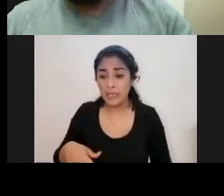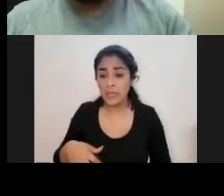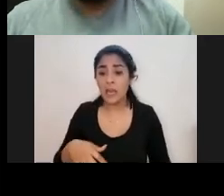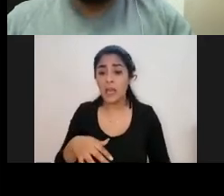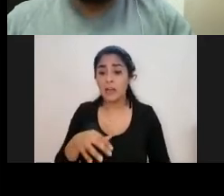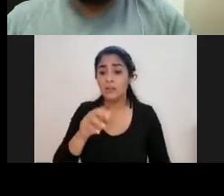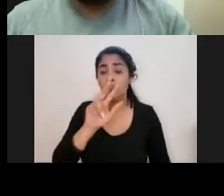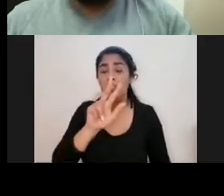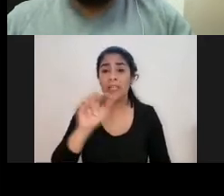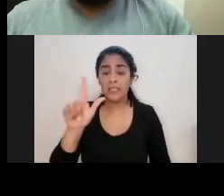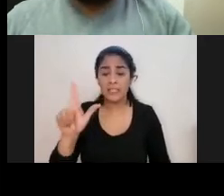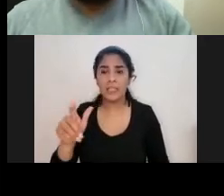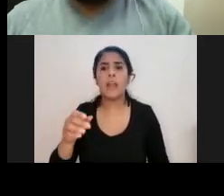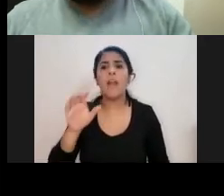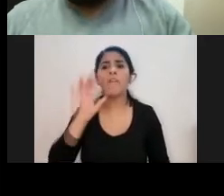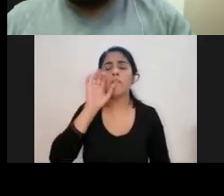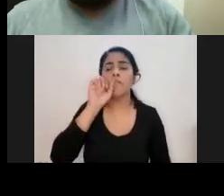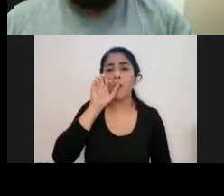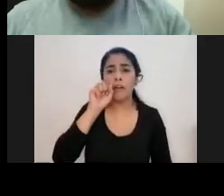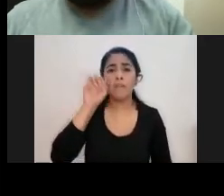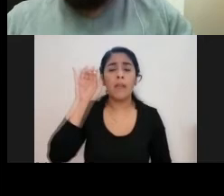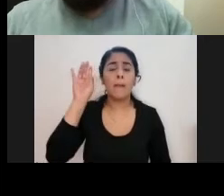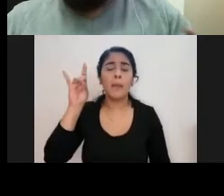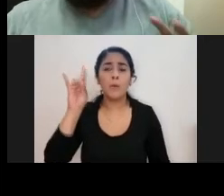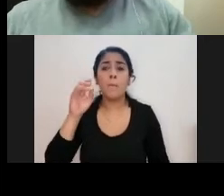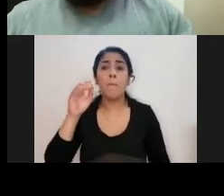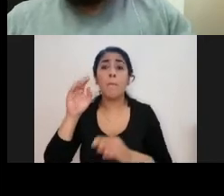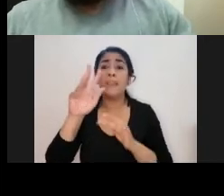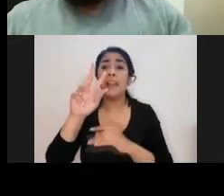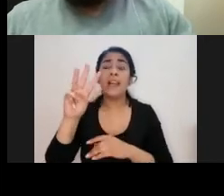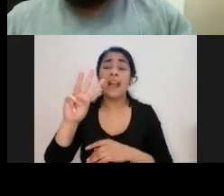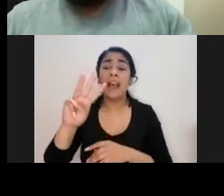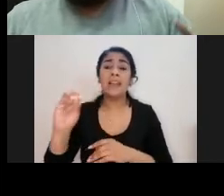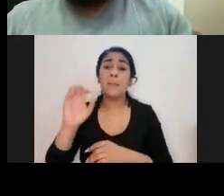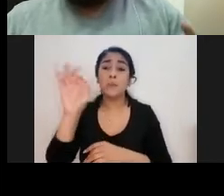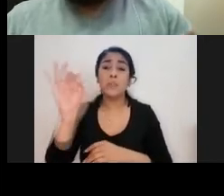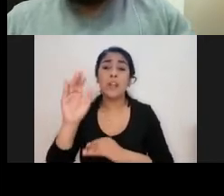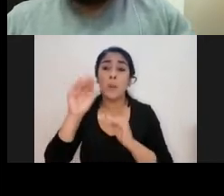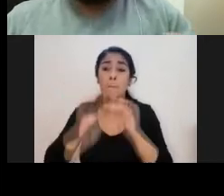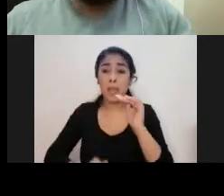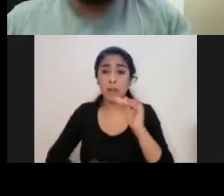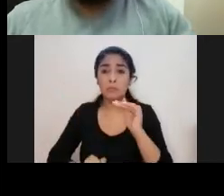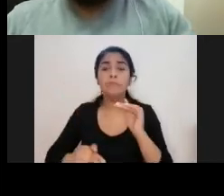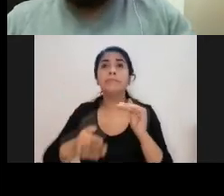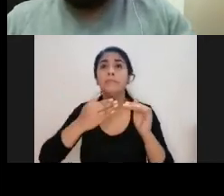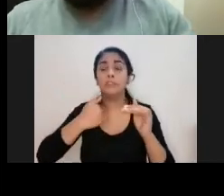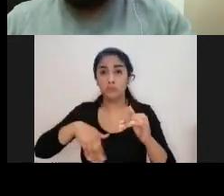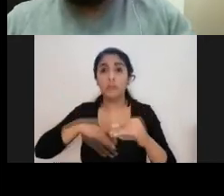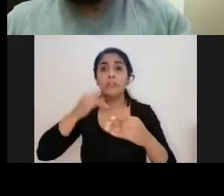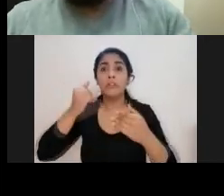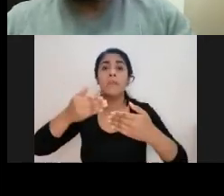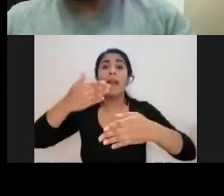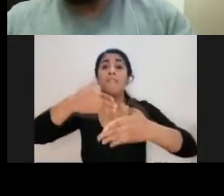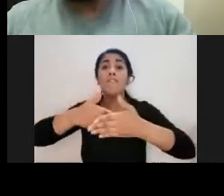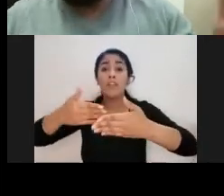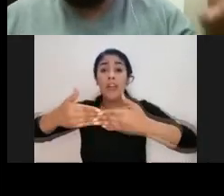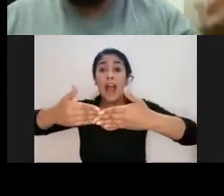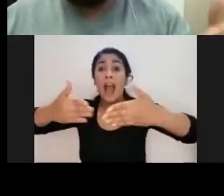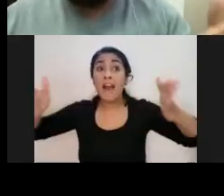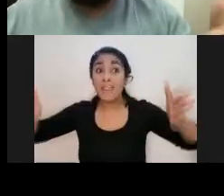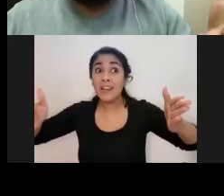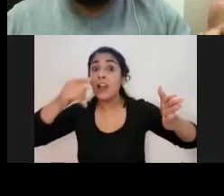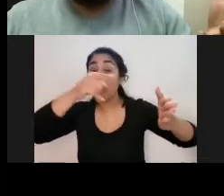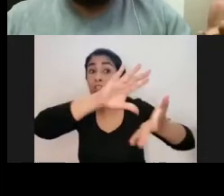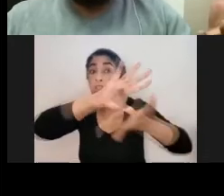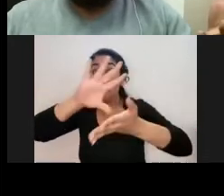un 30%. Si nosotros estamos constantemente con las fronteras abiertas con estos países, nosotros necesitamos que esos países también aumenten